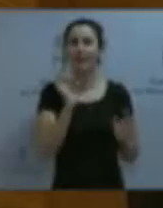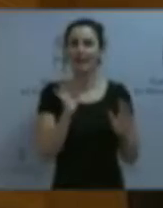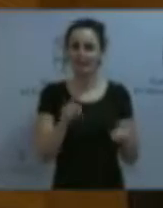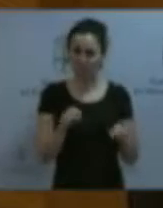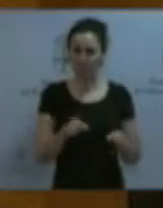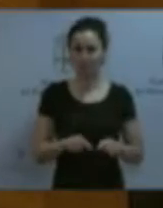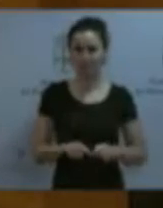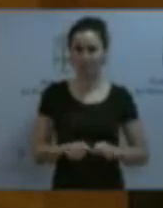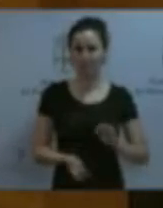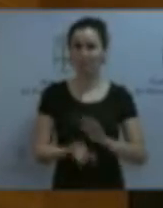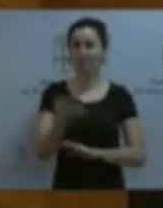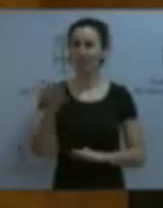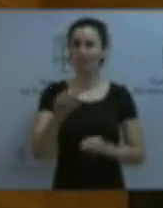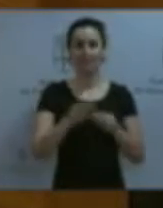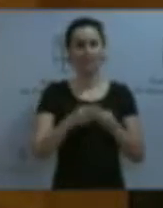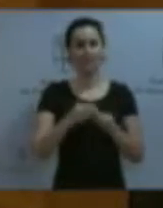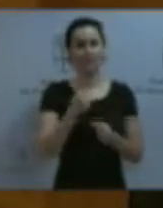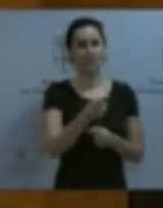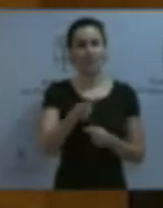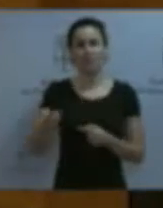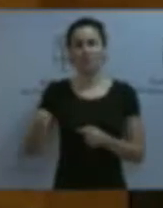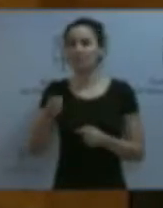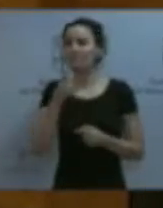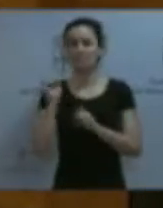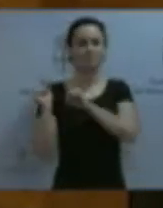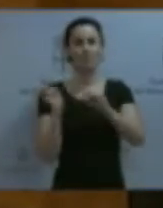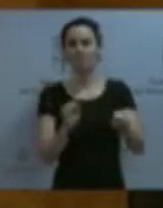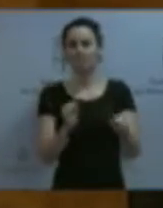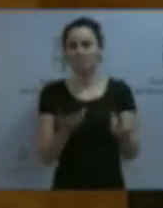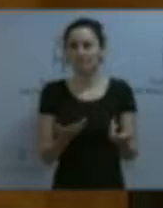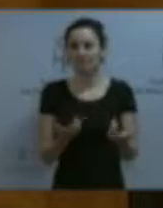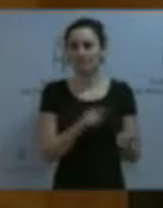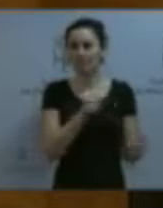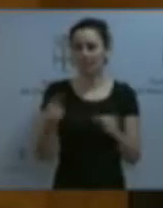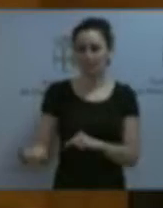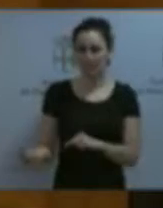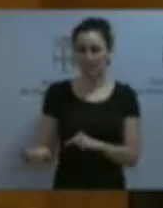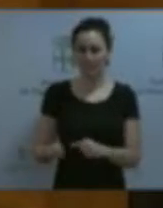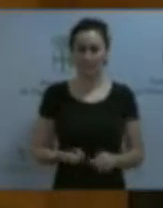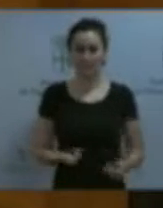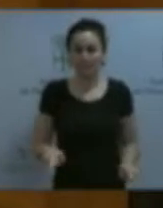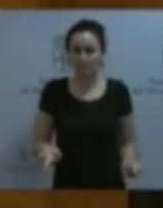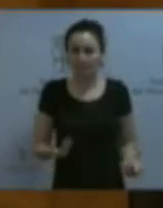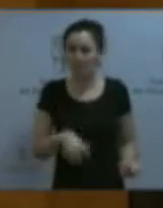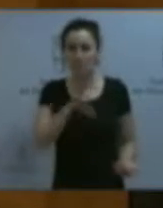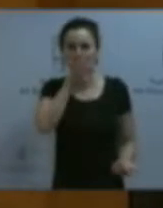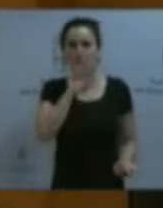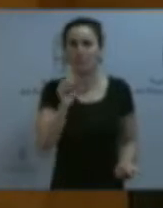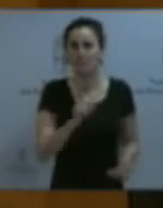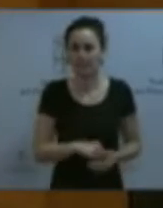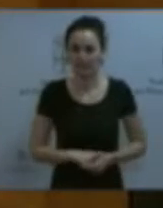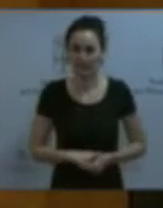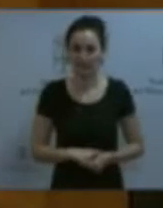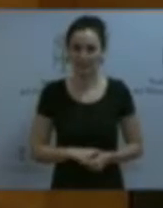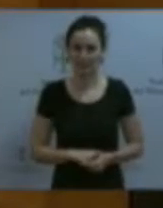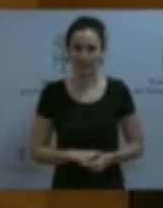es que cada paciente consta como rechazo de derivación y no se entendía a nivel de